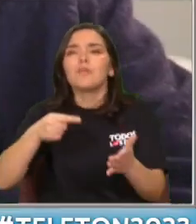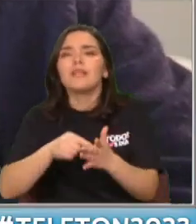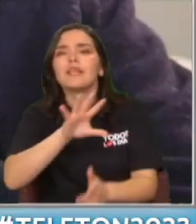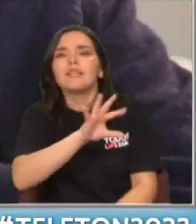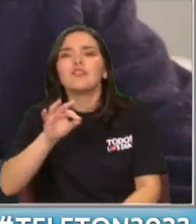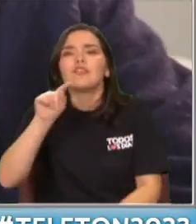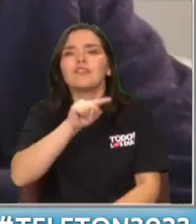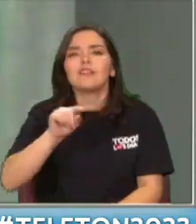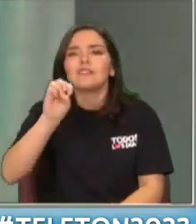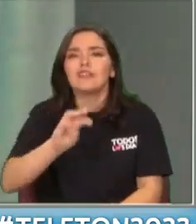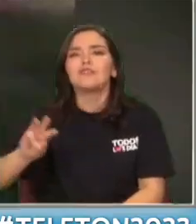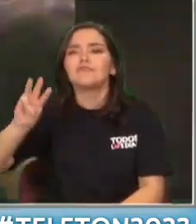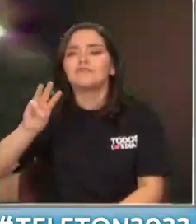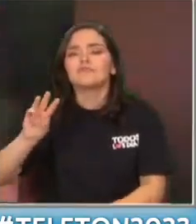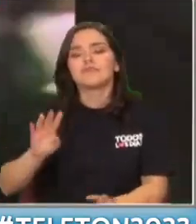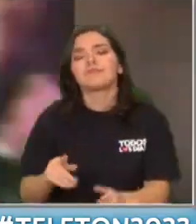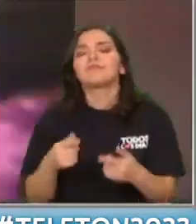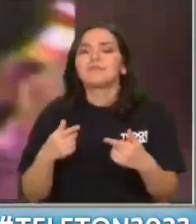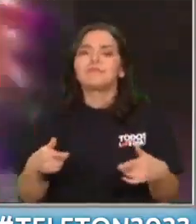24.500 rayas.